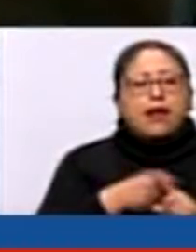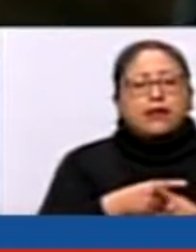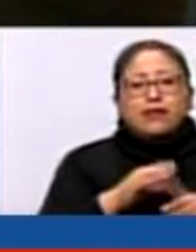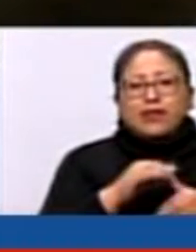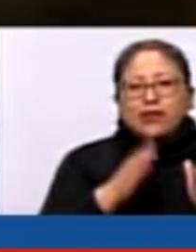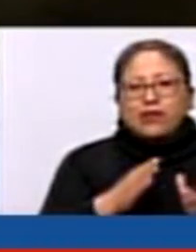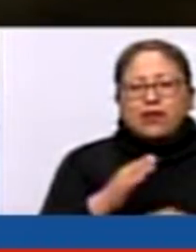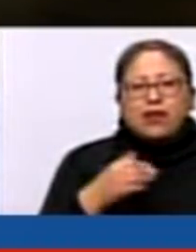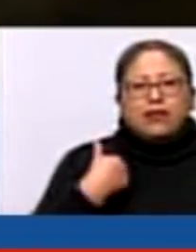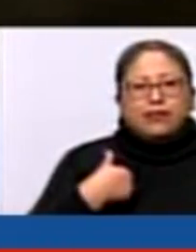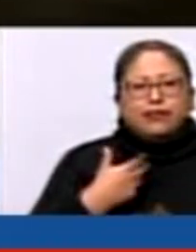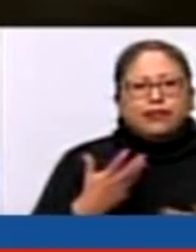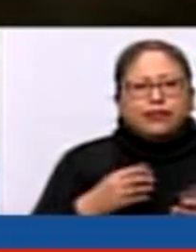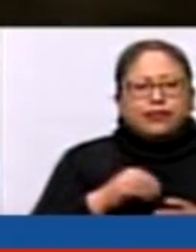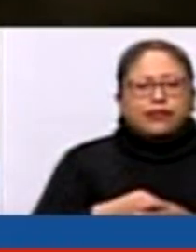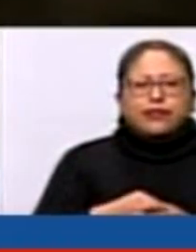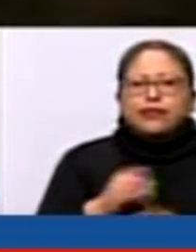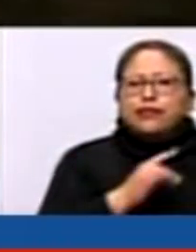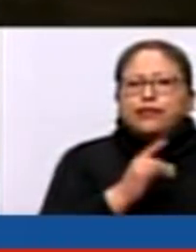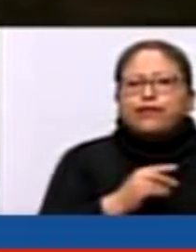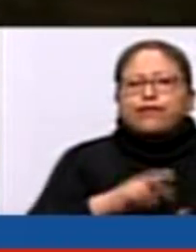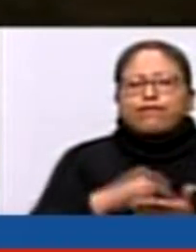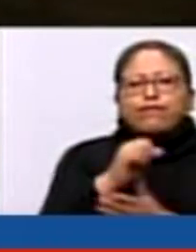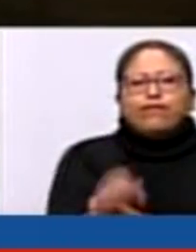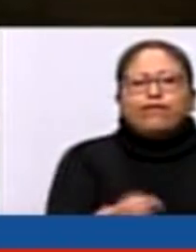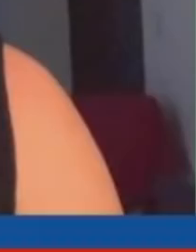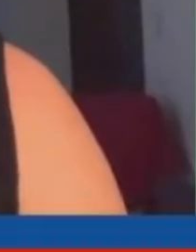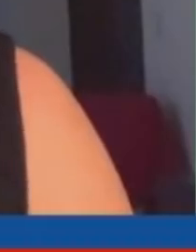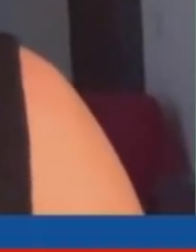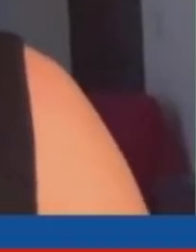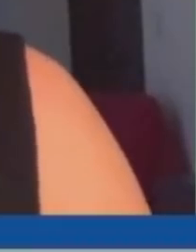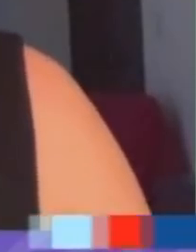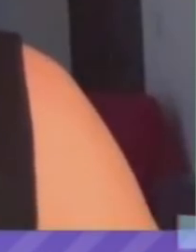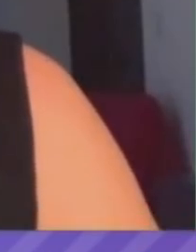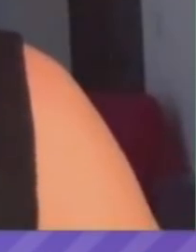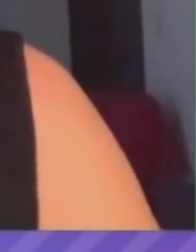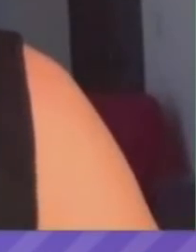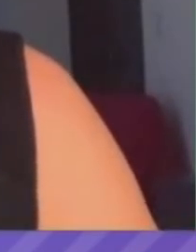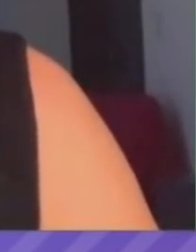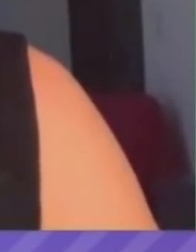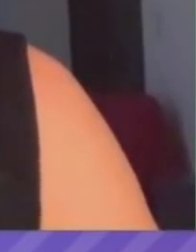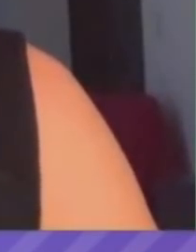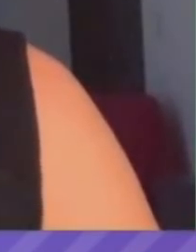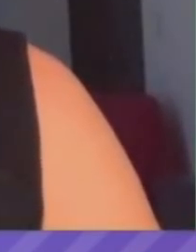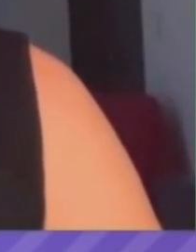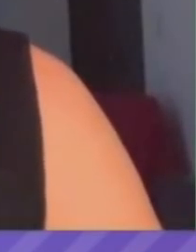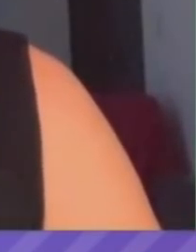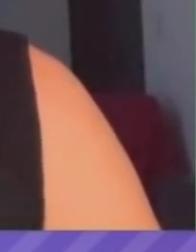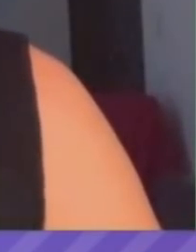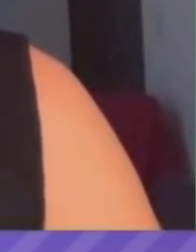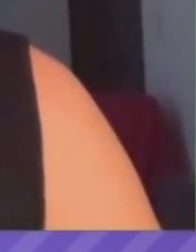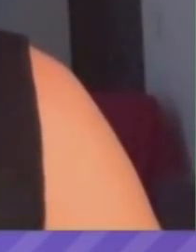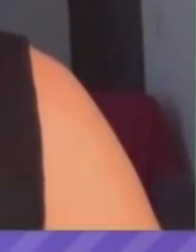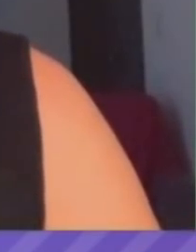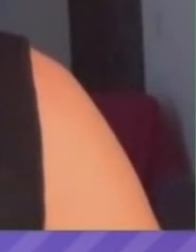Argentina en Bolivia, es tráfico ilícito de armas. Verónica, ¿qué sabemos de los tiempos de la